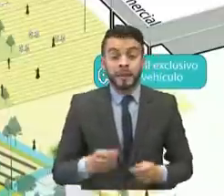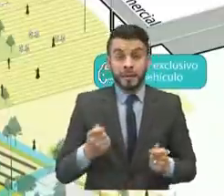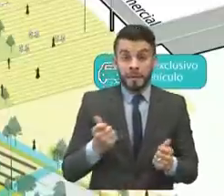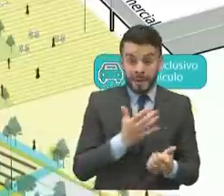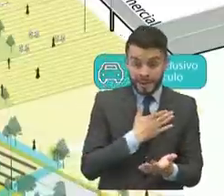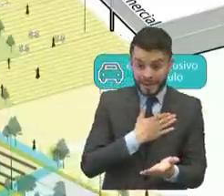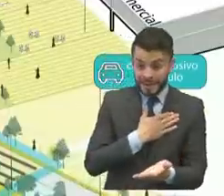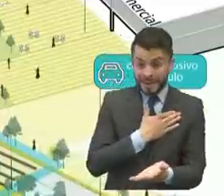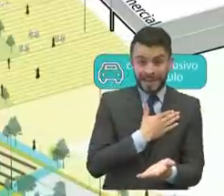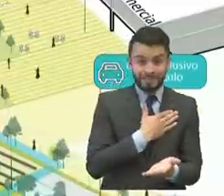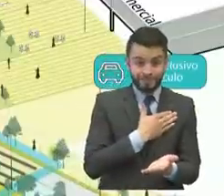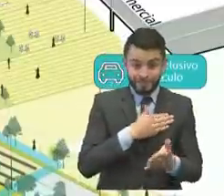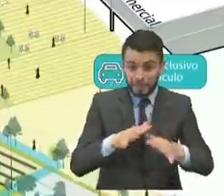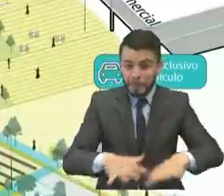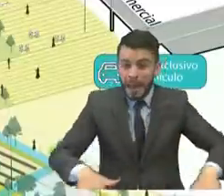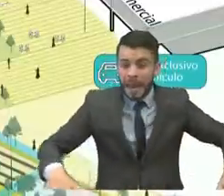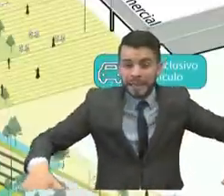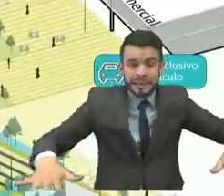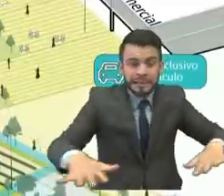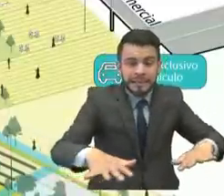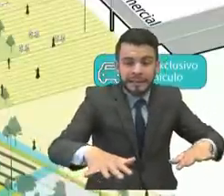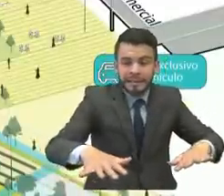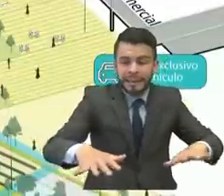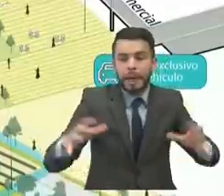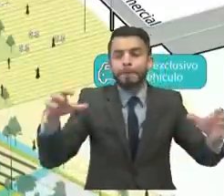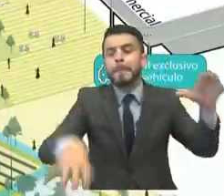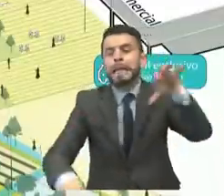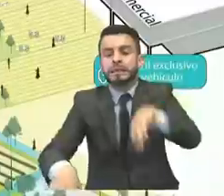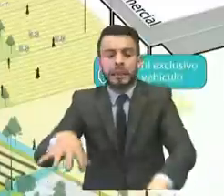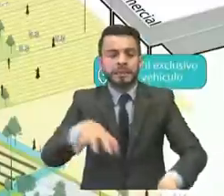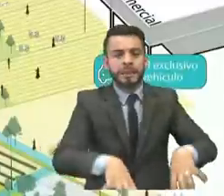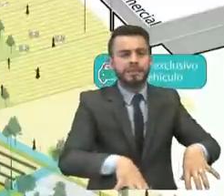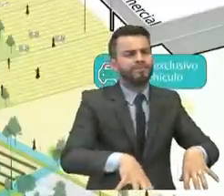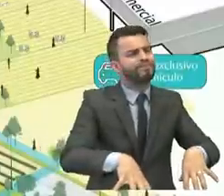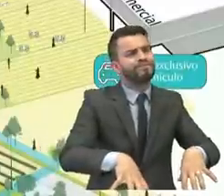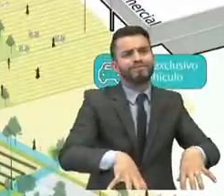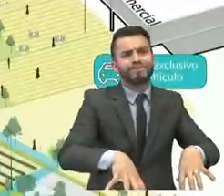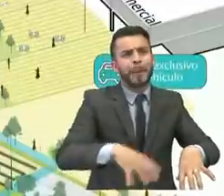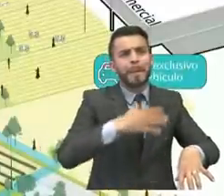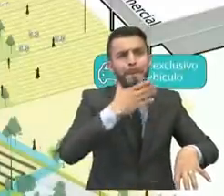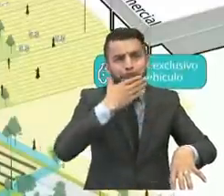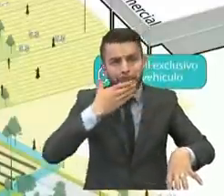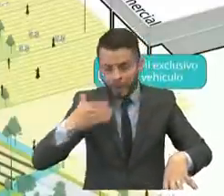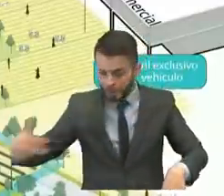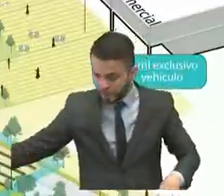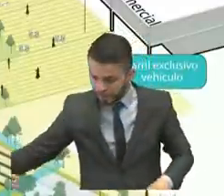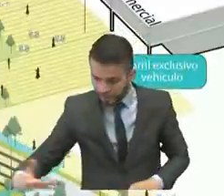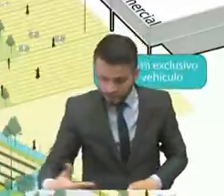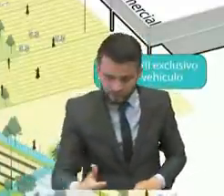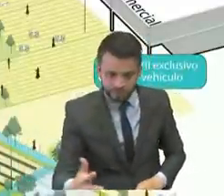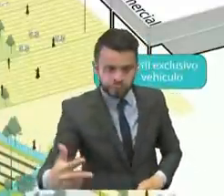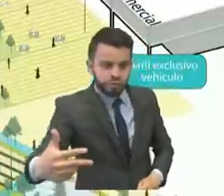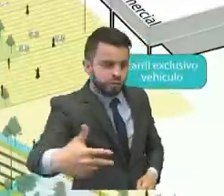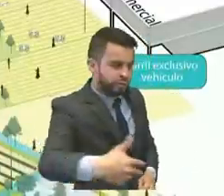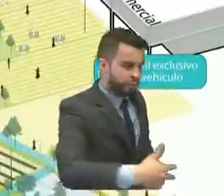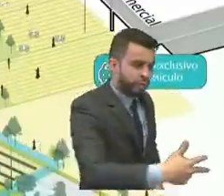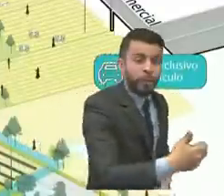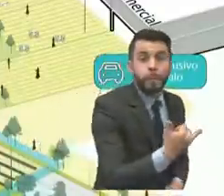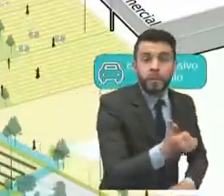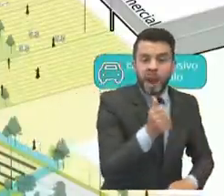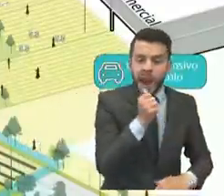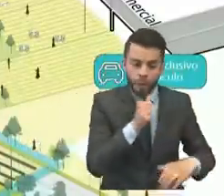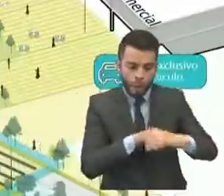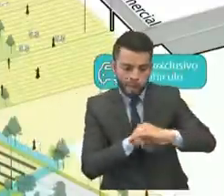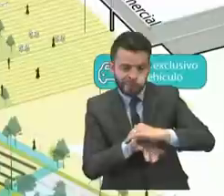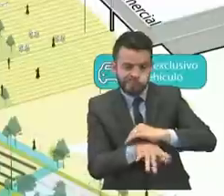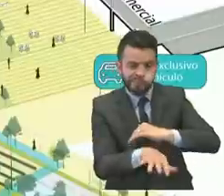el espacio en una troncal, me lo voy a gastar en una cicloalameda, en esta cicloalameda, que va a tener andenes, drenaje urbano, parque,